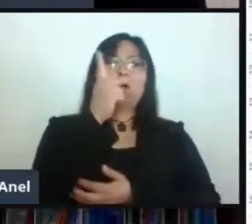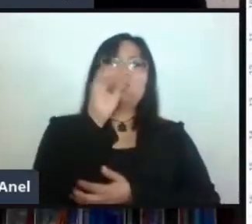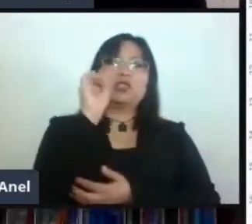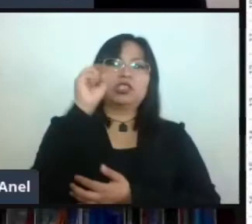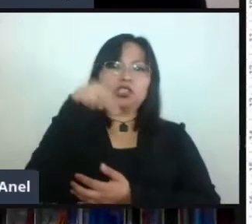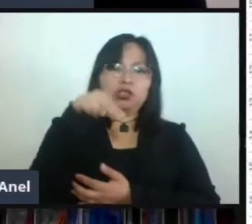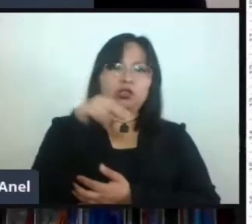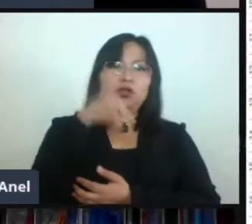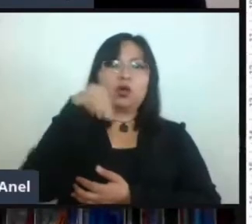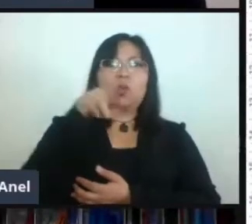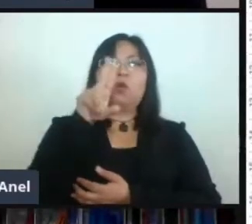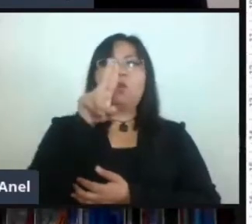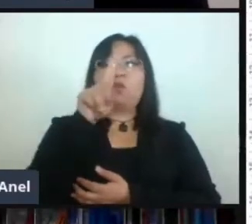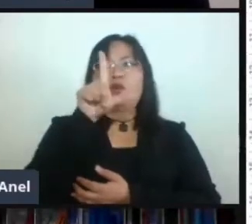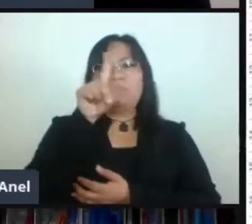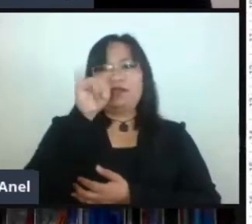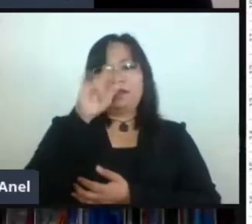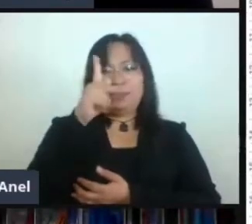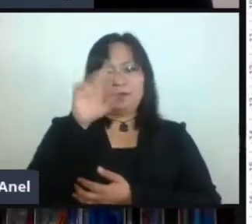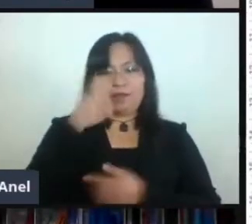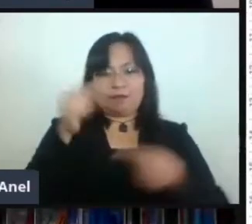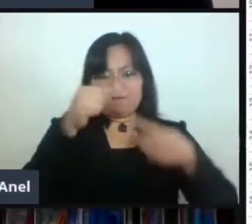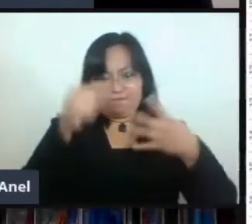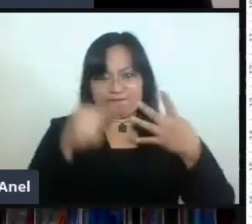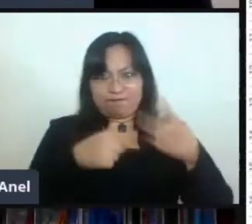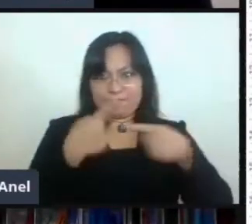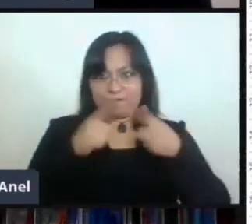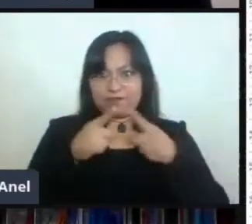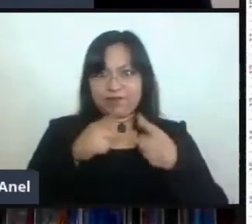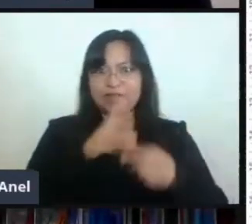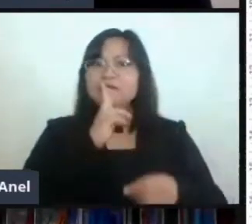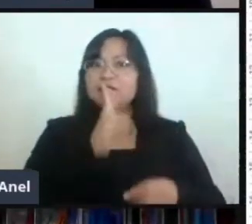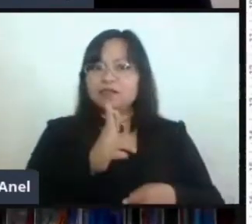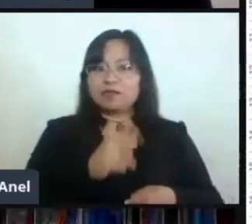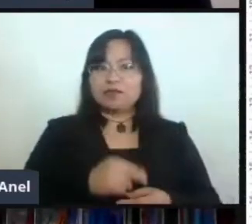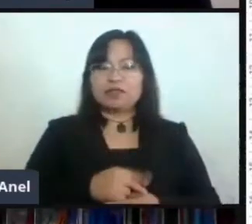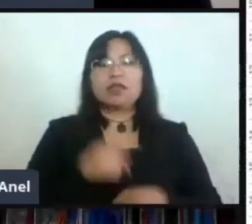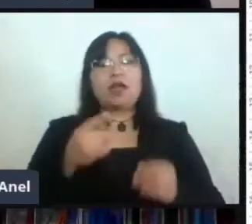Muy bien, Carlos. Entonces, aquí